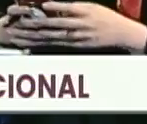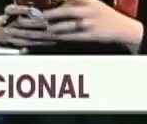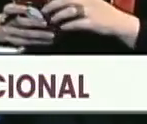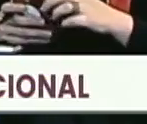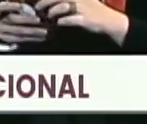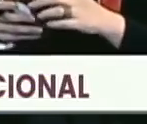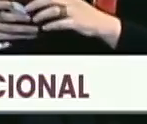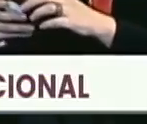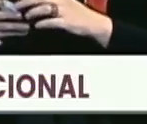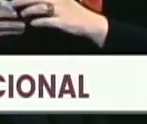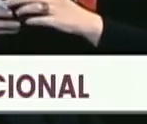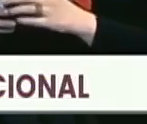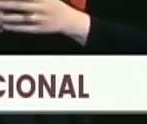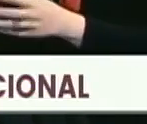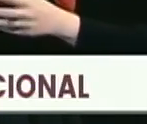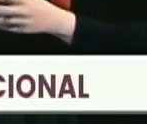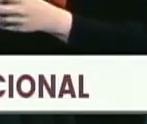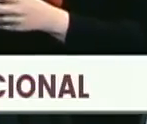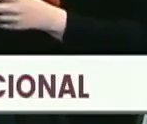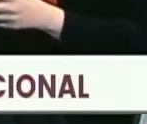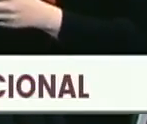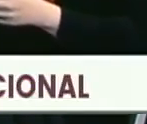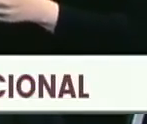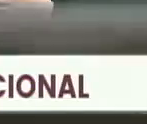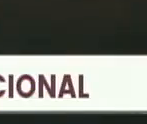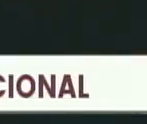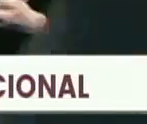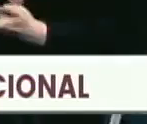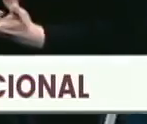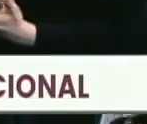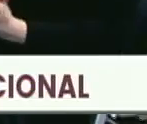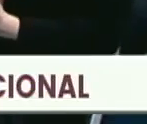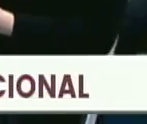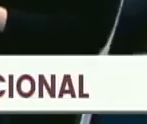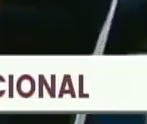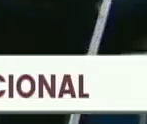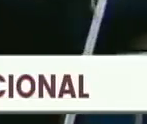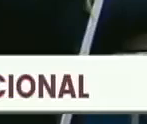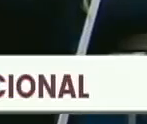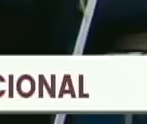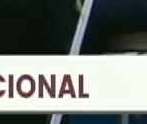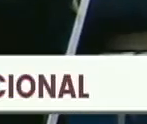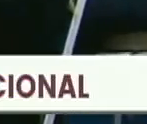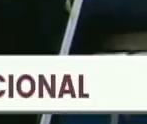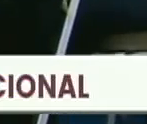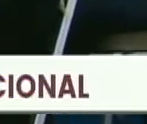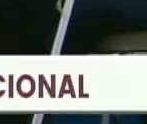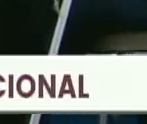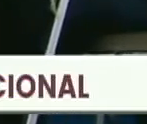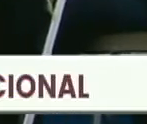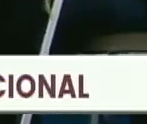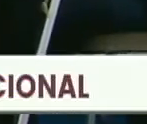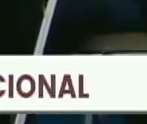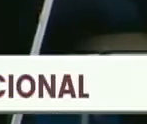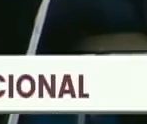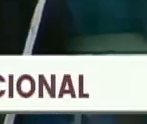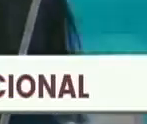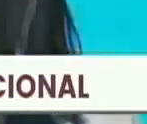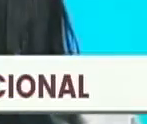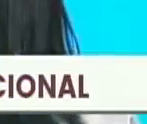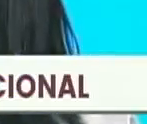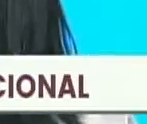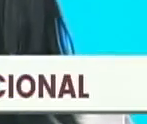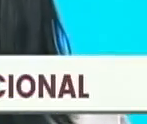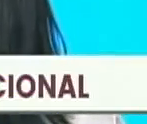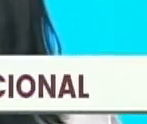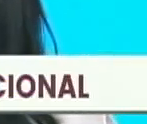Miraflores. Palacio de Miraflores, el ciudadano Nicolás Maduro Moros, presidente constitucional